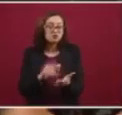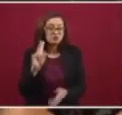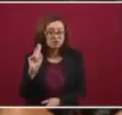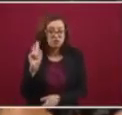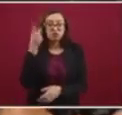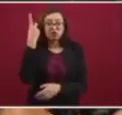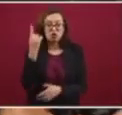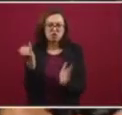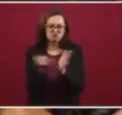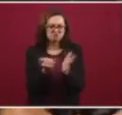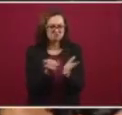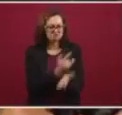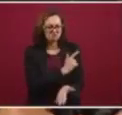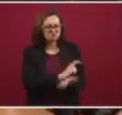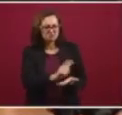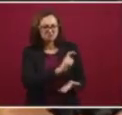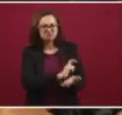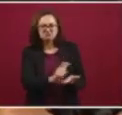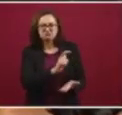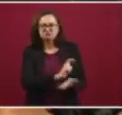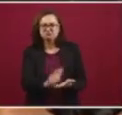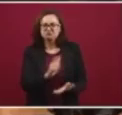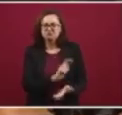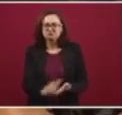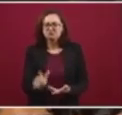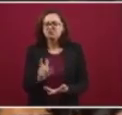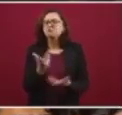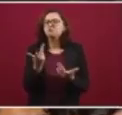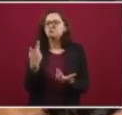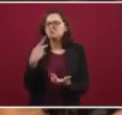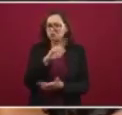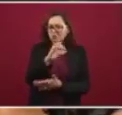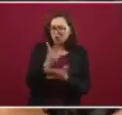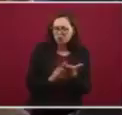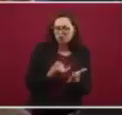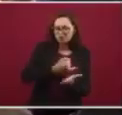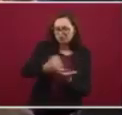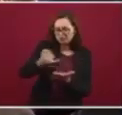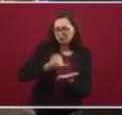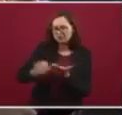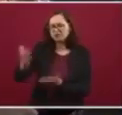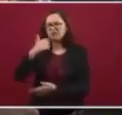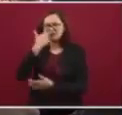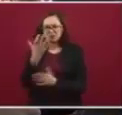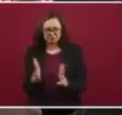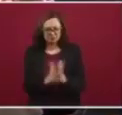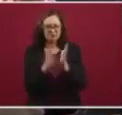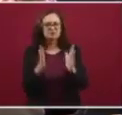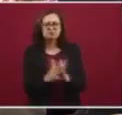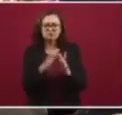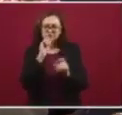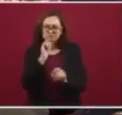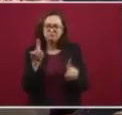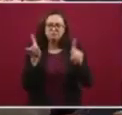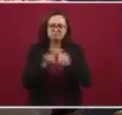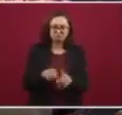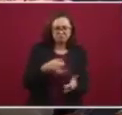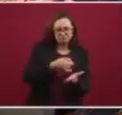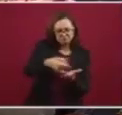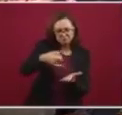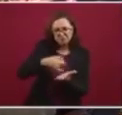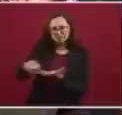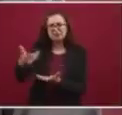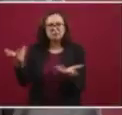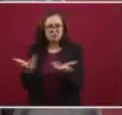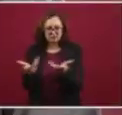para pagar impuestos, sumarse a programas como Sembrando Vida, también quieren participar ahí en la parte de Sembrando Vida para